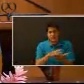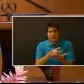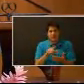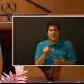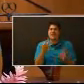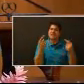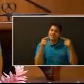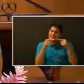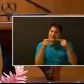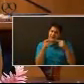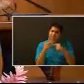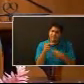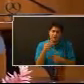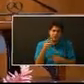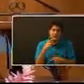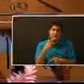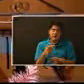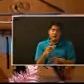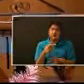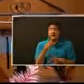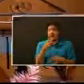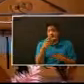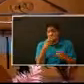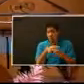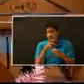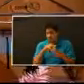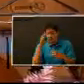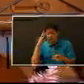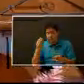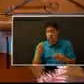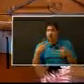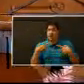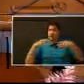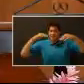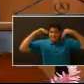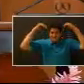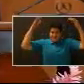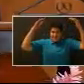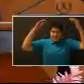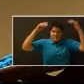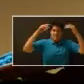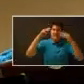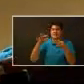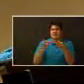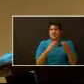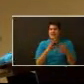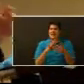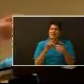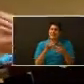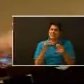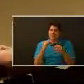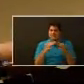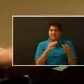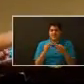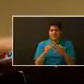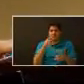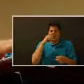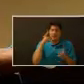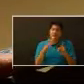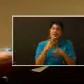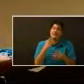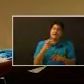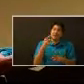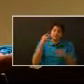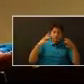le dijeron, ah, sí, está difícil porque ahí sí hay gigantes. Ahí sí, y le explicaron, pero también le dijeron los